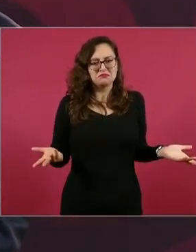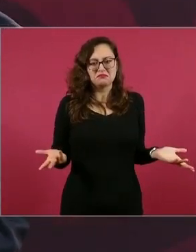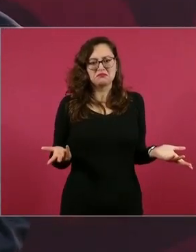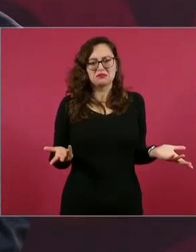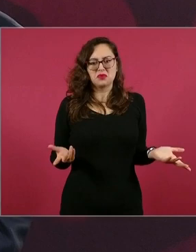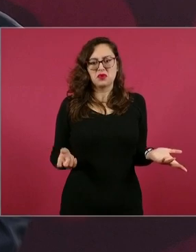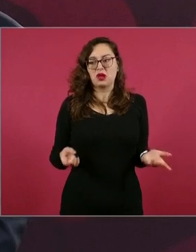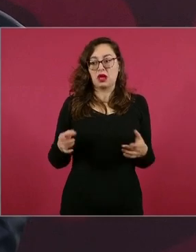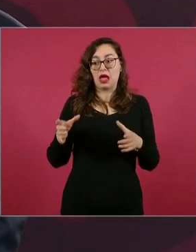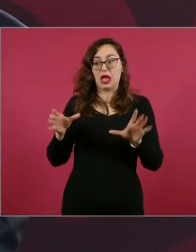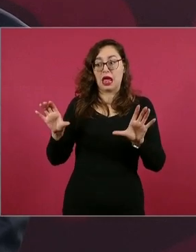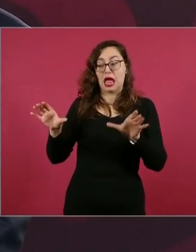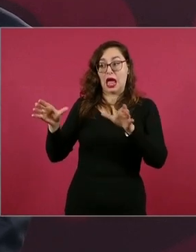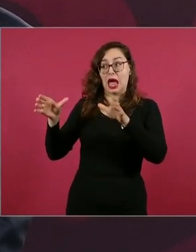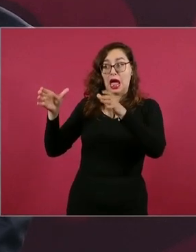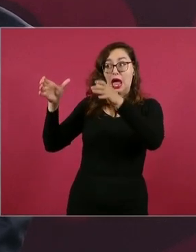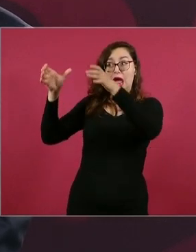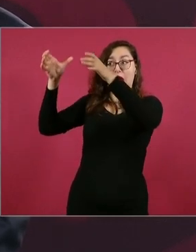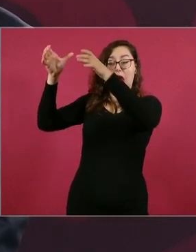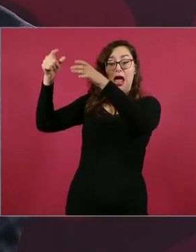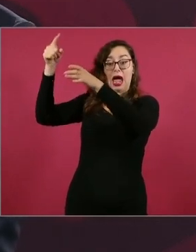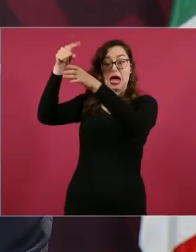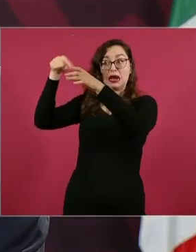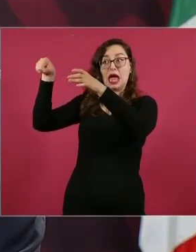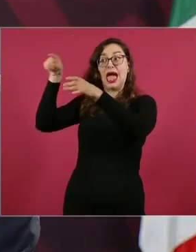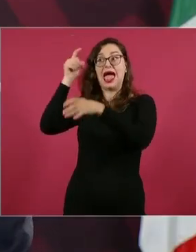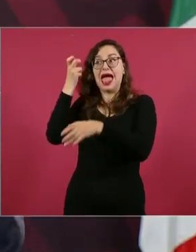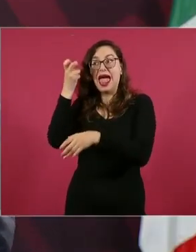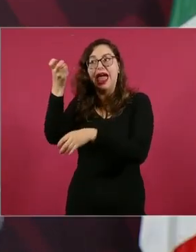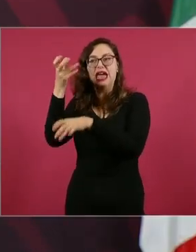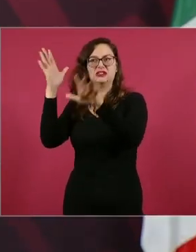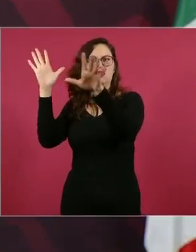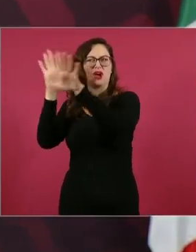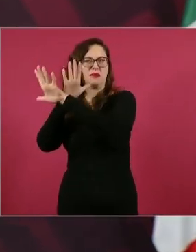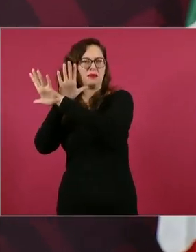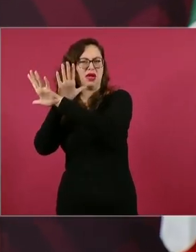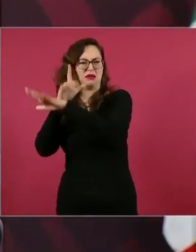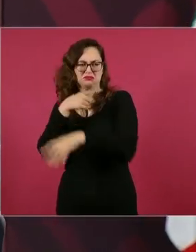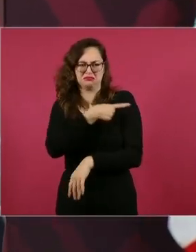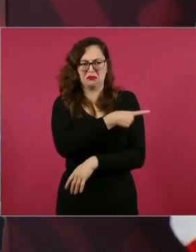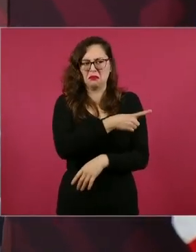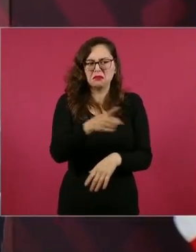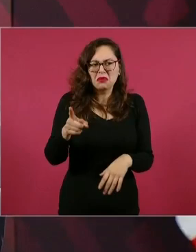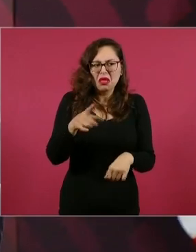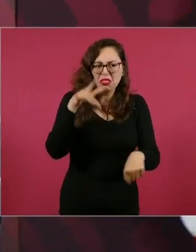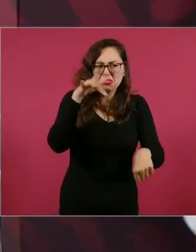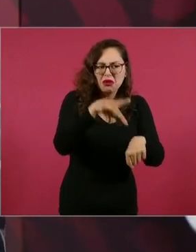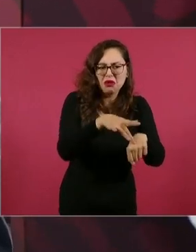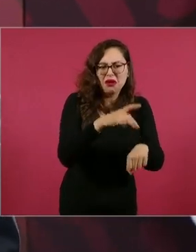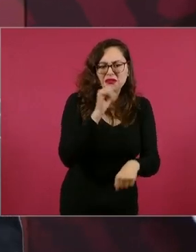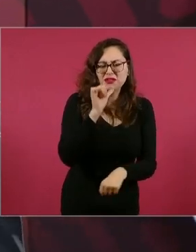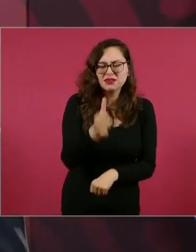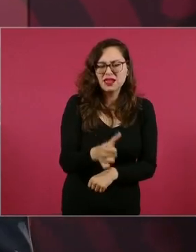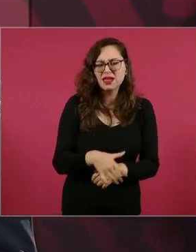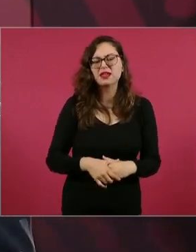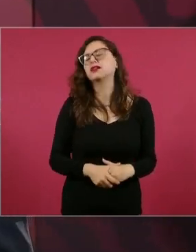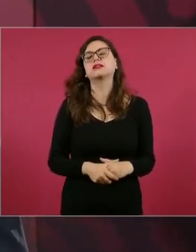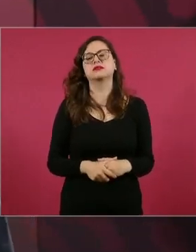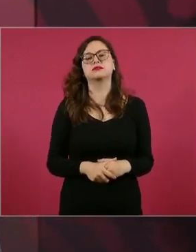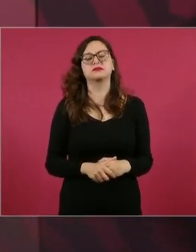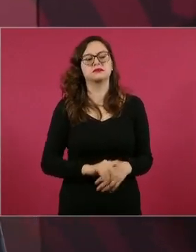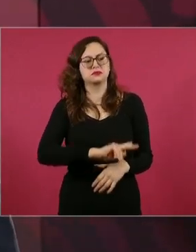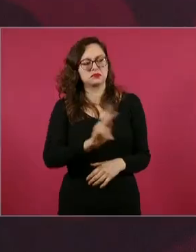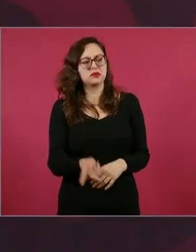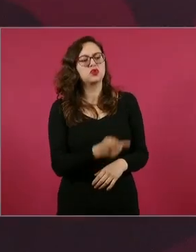acabar con los privilegios de los de arriba le pregunté a uno tú cuánto